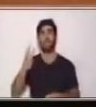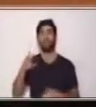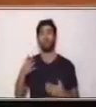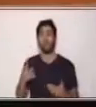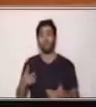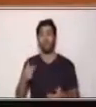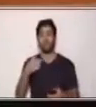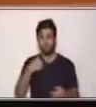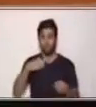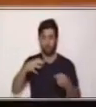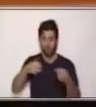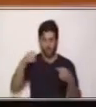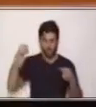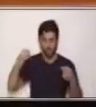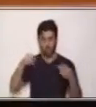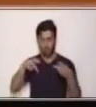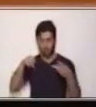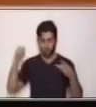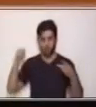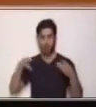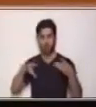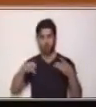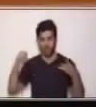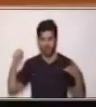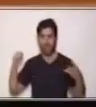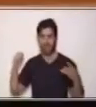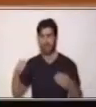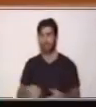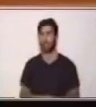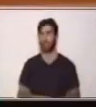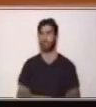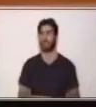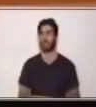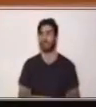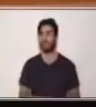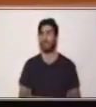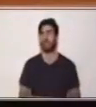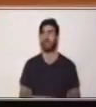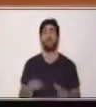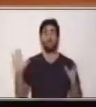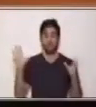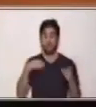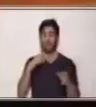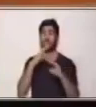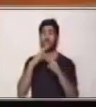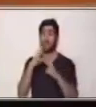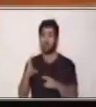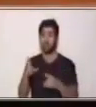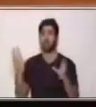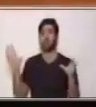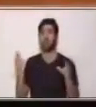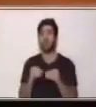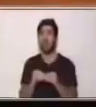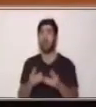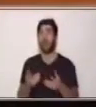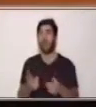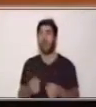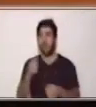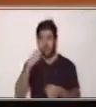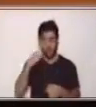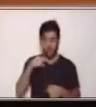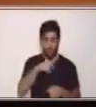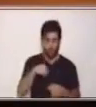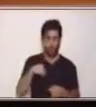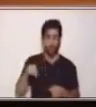caso 3. 1, 2, 3. ¿Cuál es mi respuesta? Lo que me queda. 1,